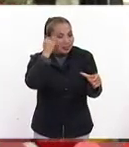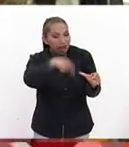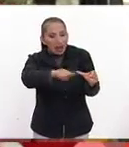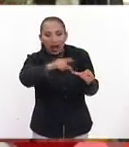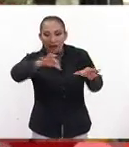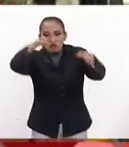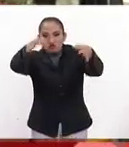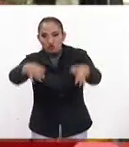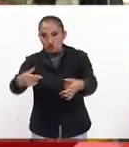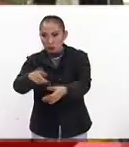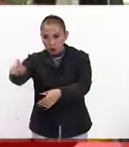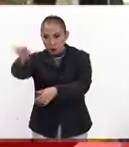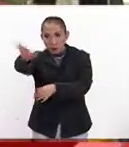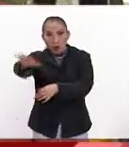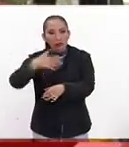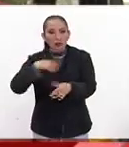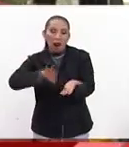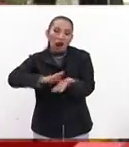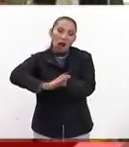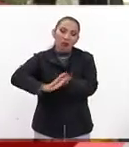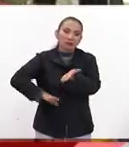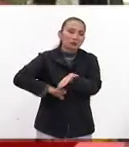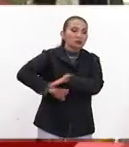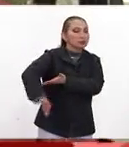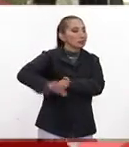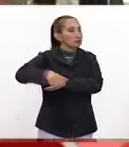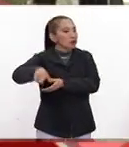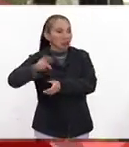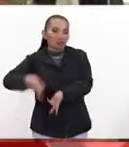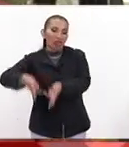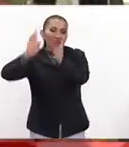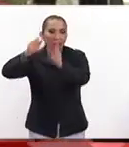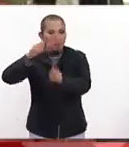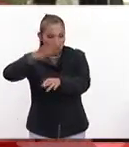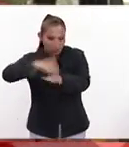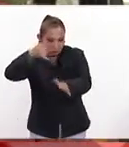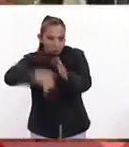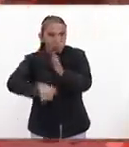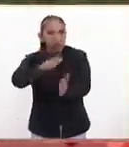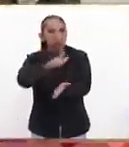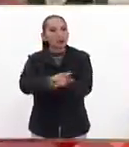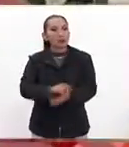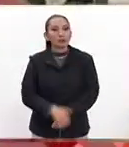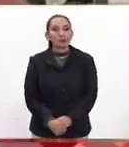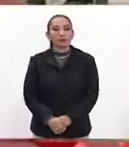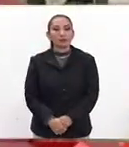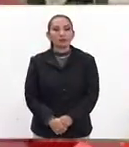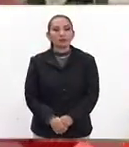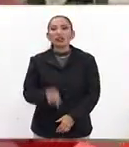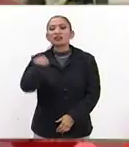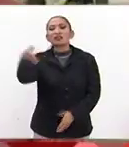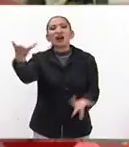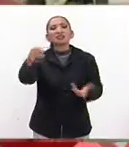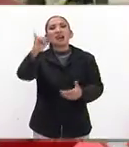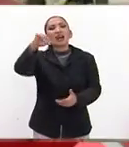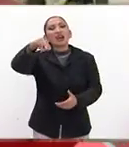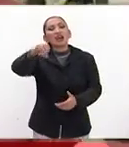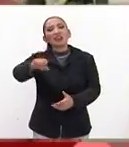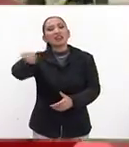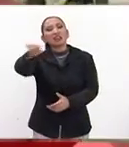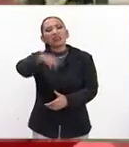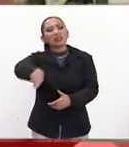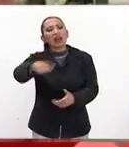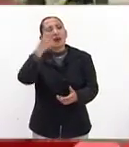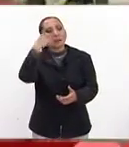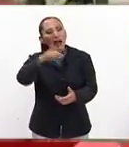y originarias no sigan siendo discriminadas y que vayan más allá de lo legal? ¿Qué está haciendo el Instituto Electoral de la